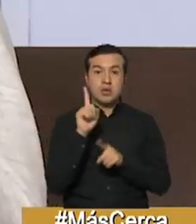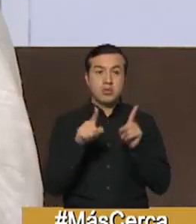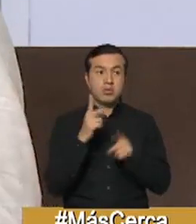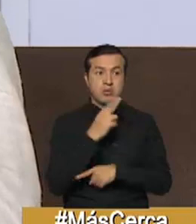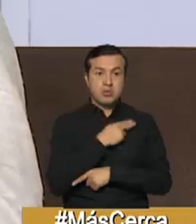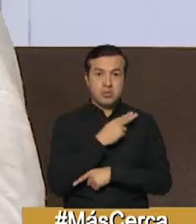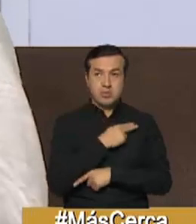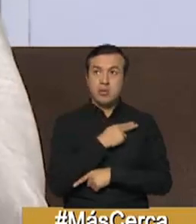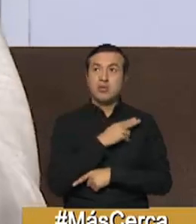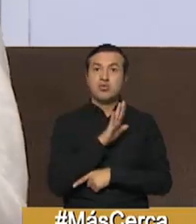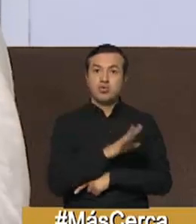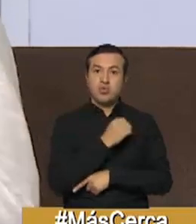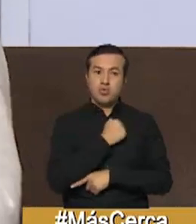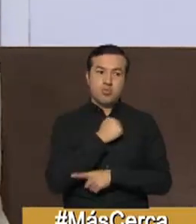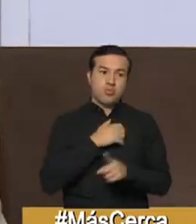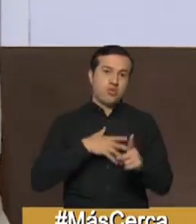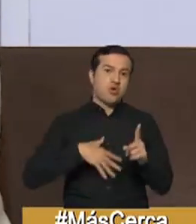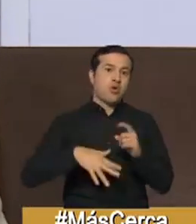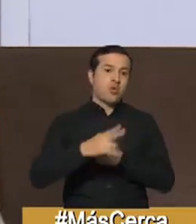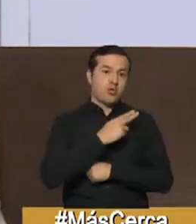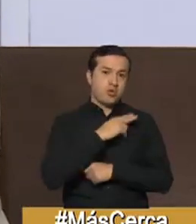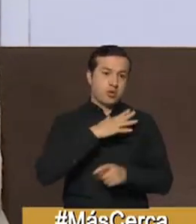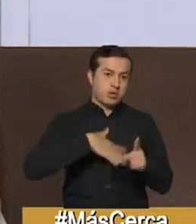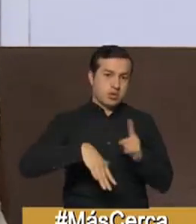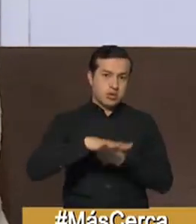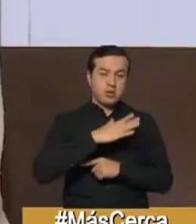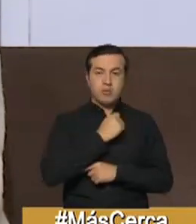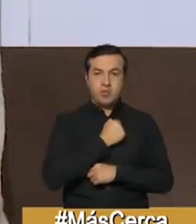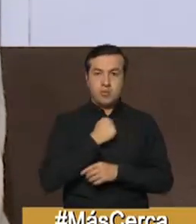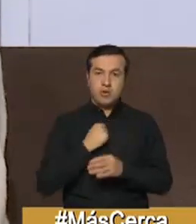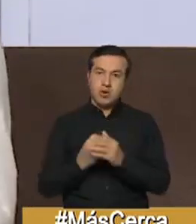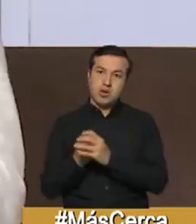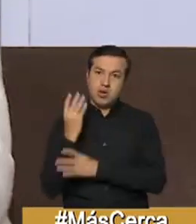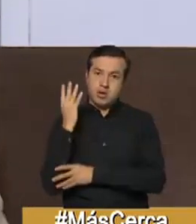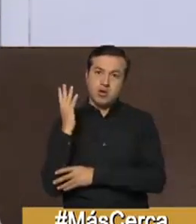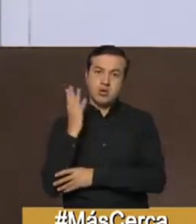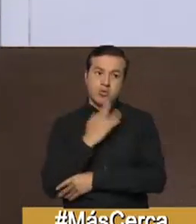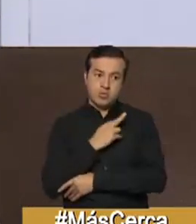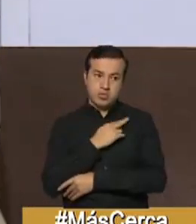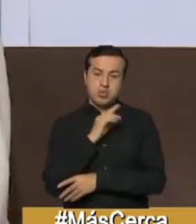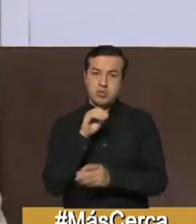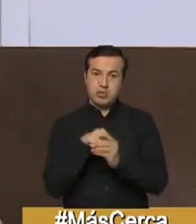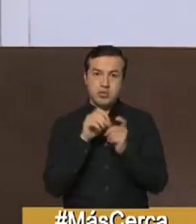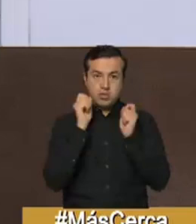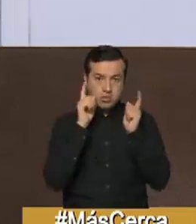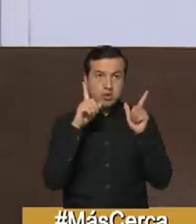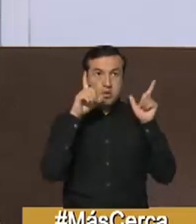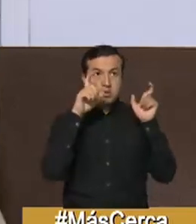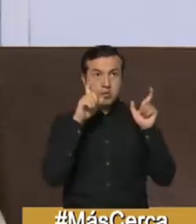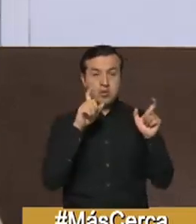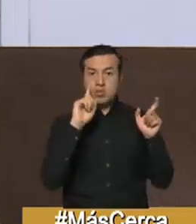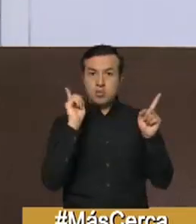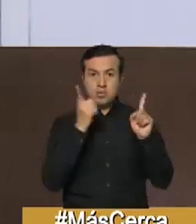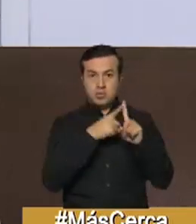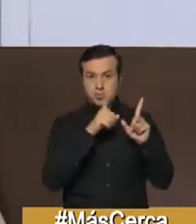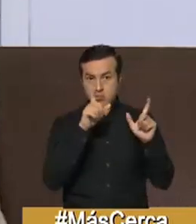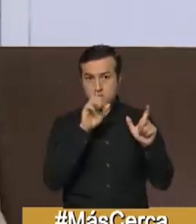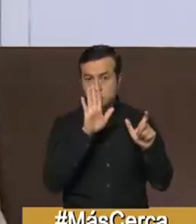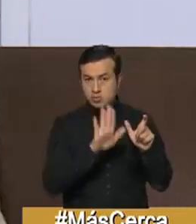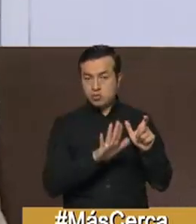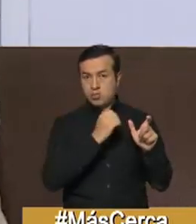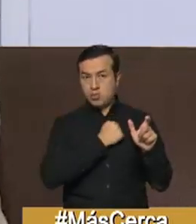universidades con los arupos de sus campus y hay gente que está pendiente de sus árboles, de sus alma maters. Entonces va a haber un concurso solo de una categoría solo